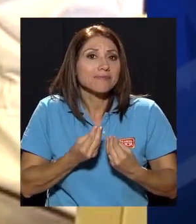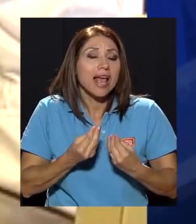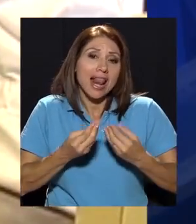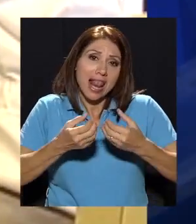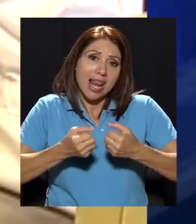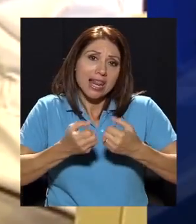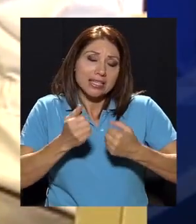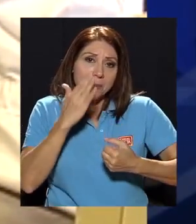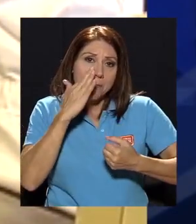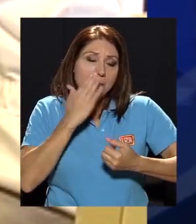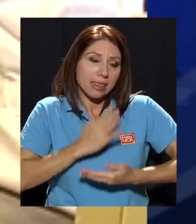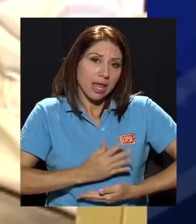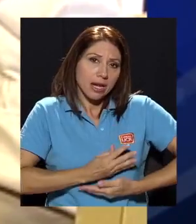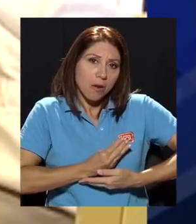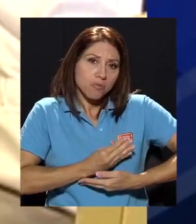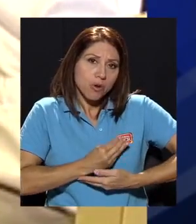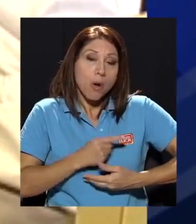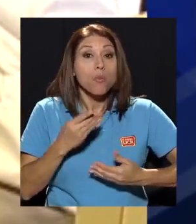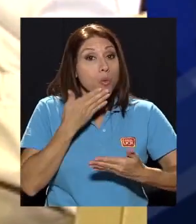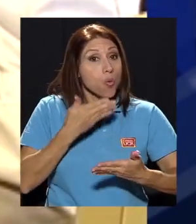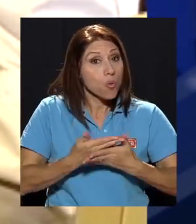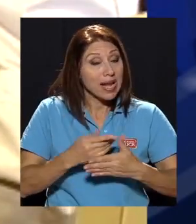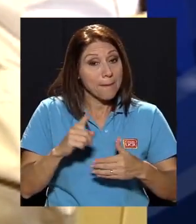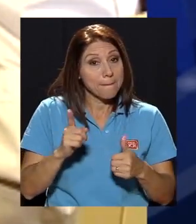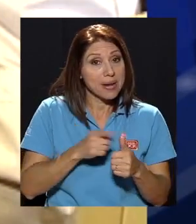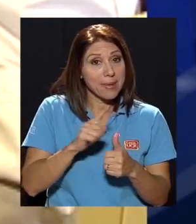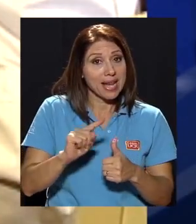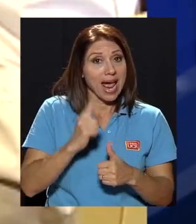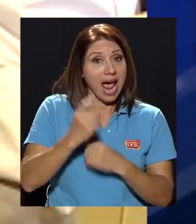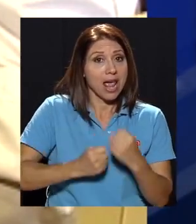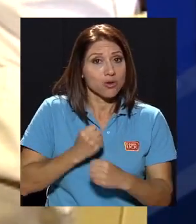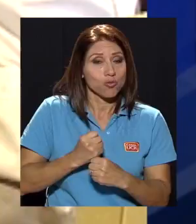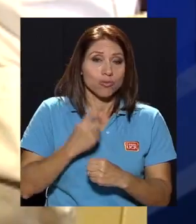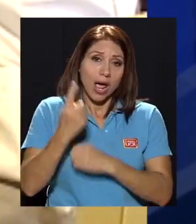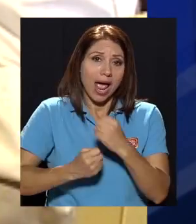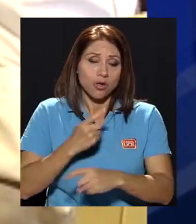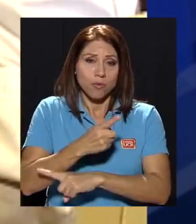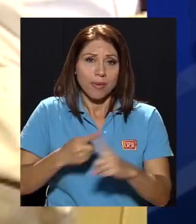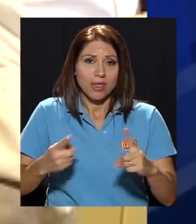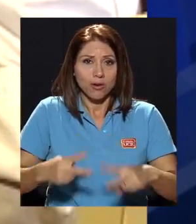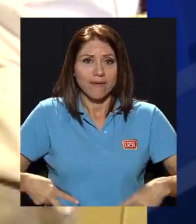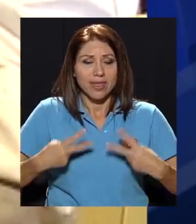los primeros año y medio de la vida de los niños. Demostrar